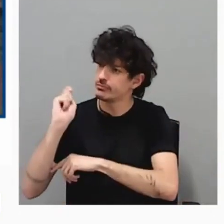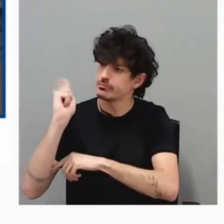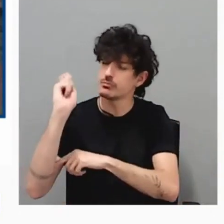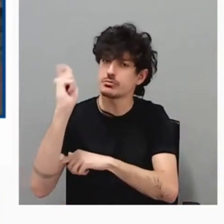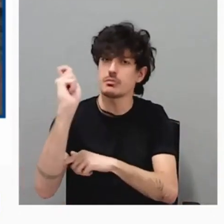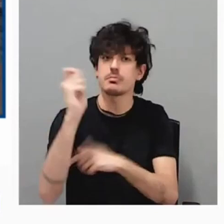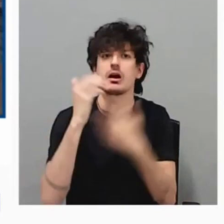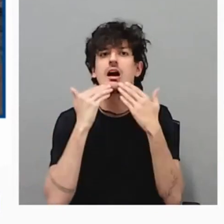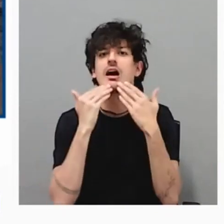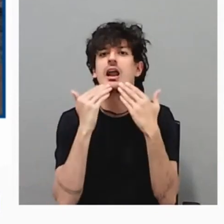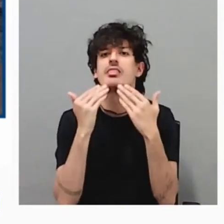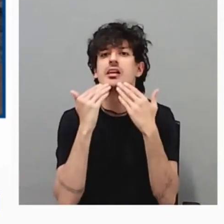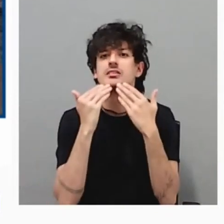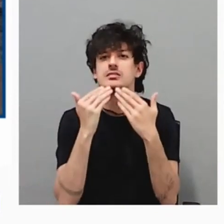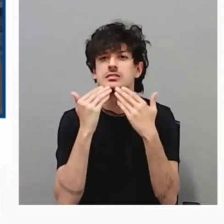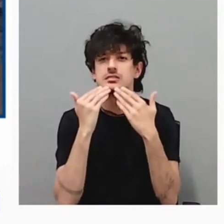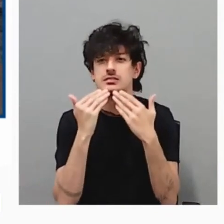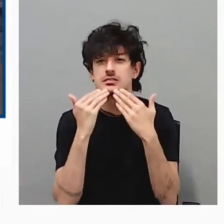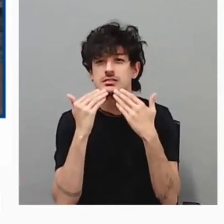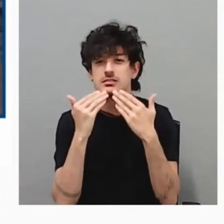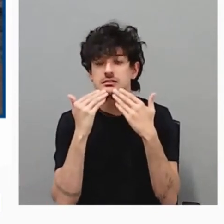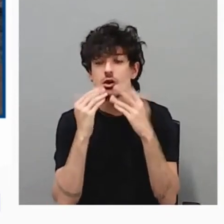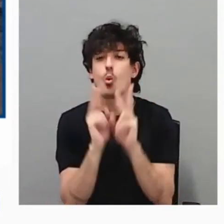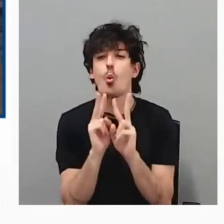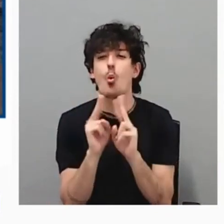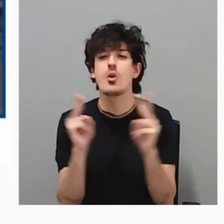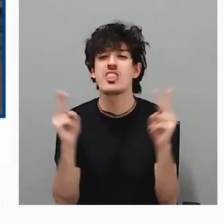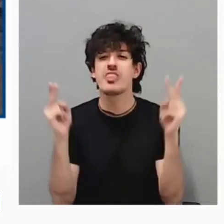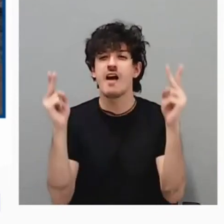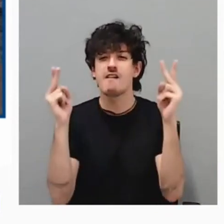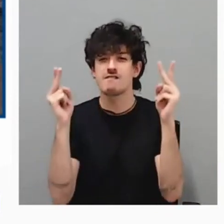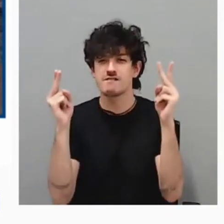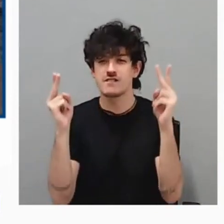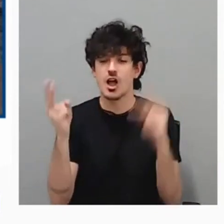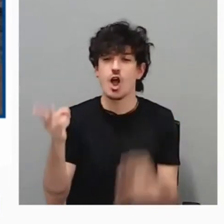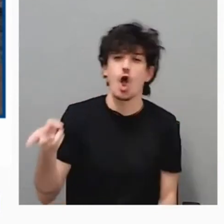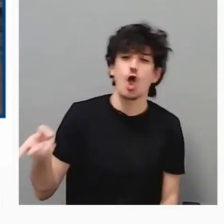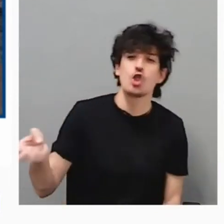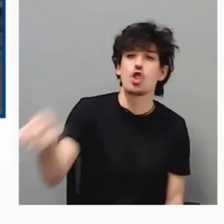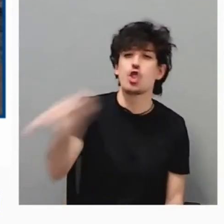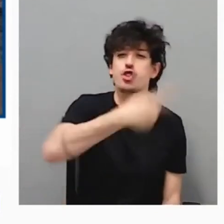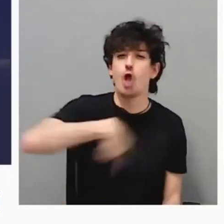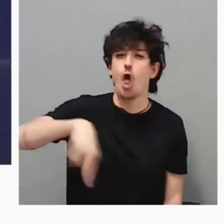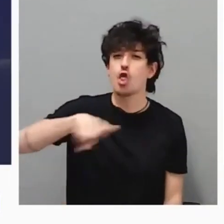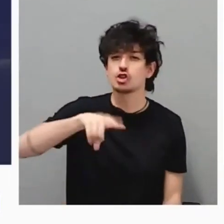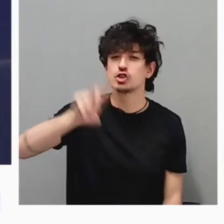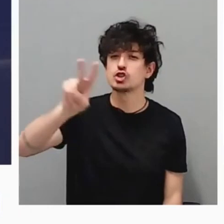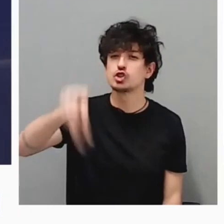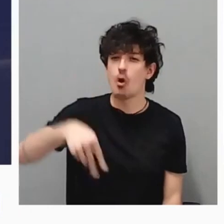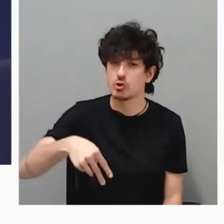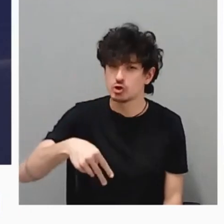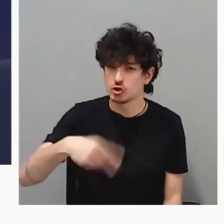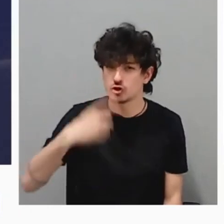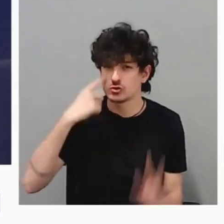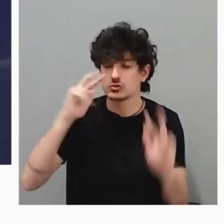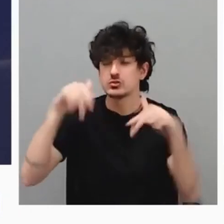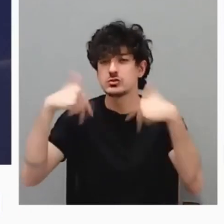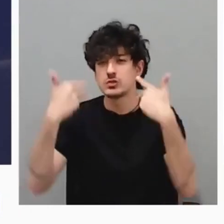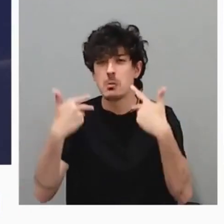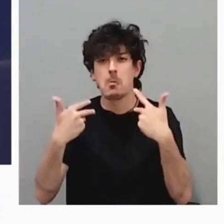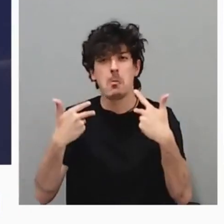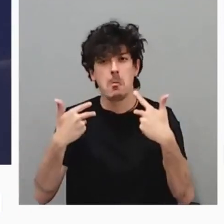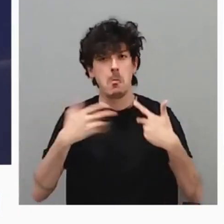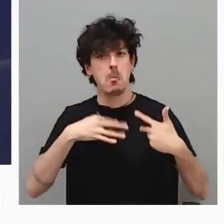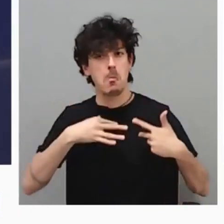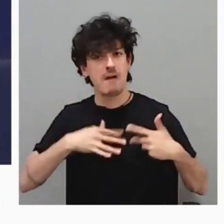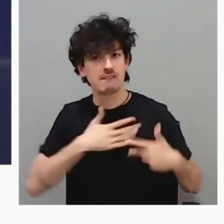y, como decía al final del vídeo, UNICEF somos todos, si me lo permitís, y estamos dispuestos a aprender y a colaborar con todos